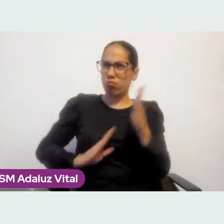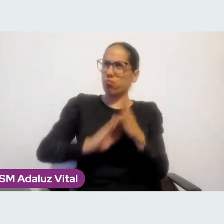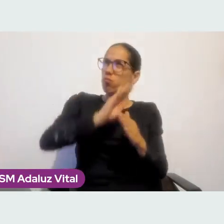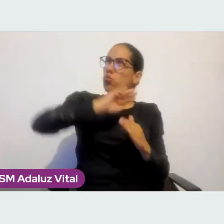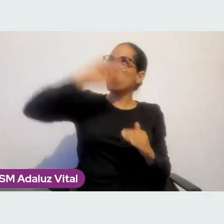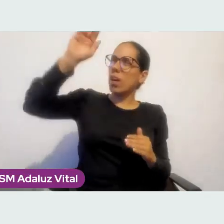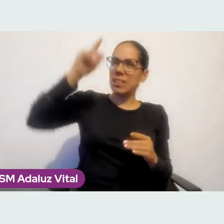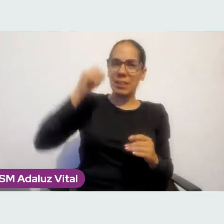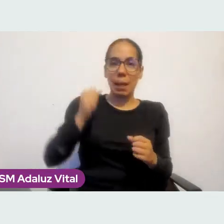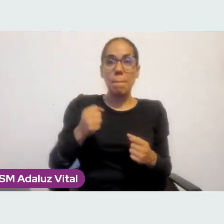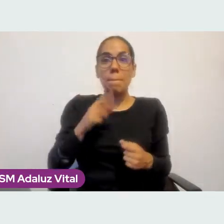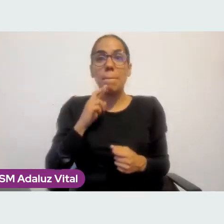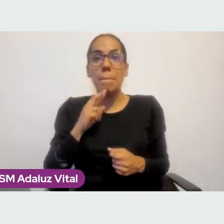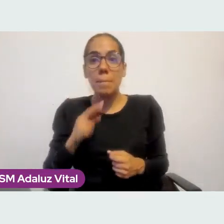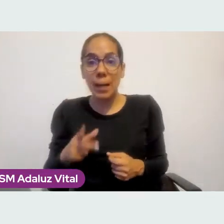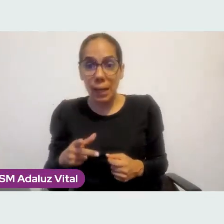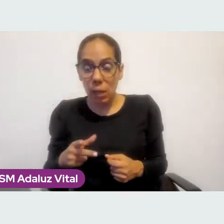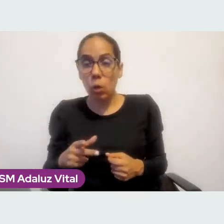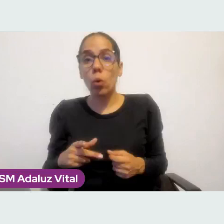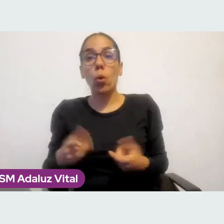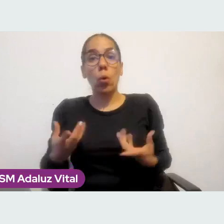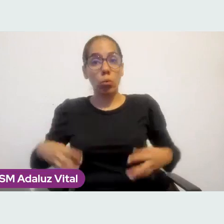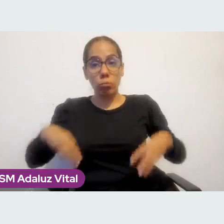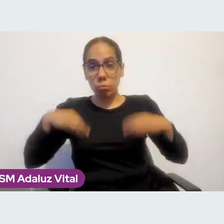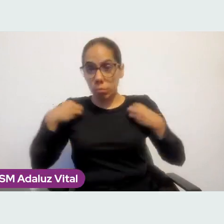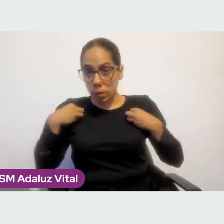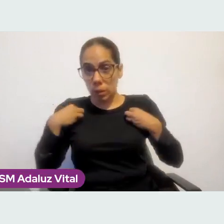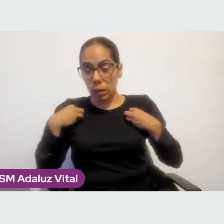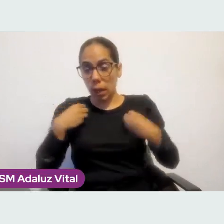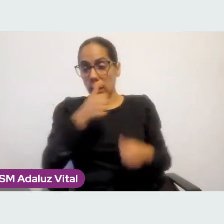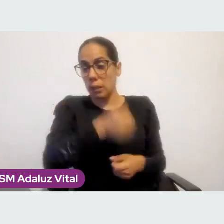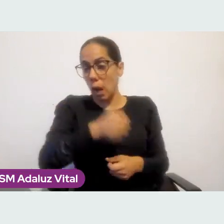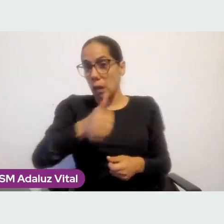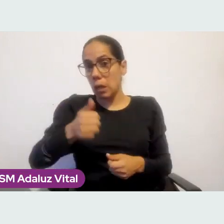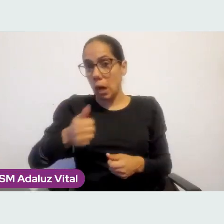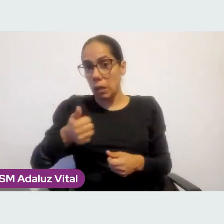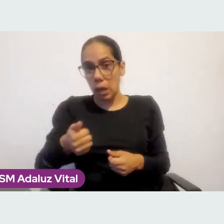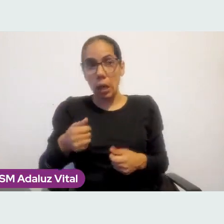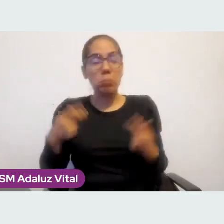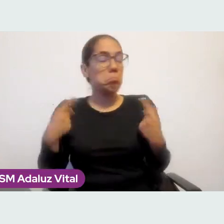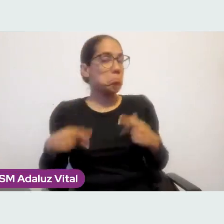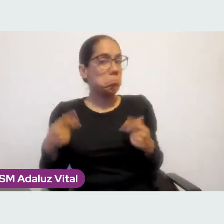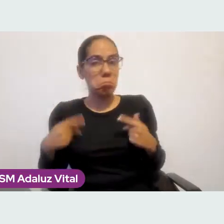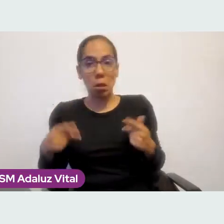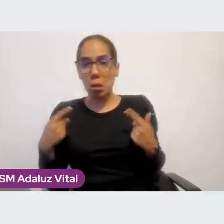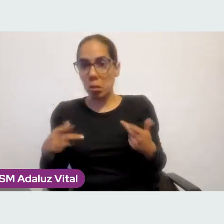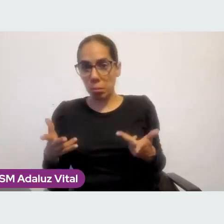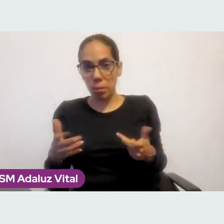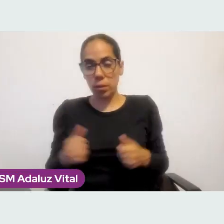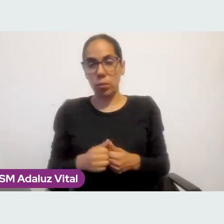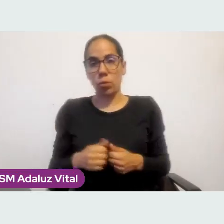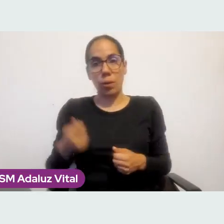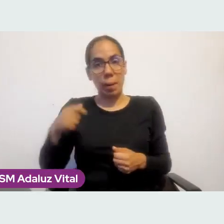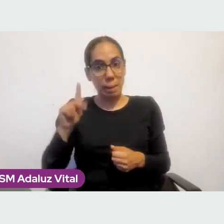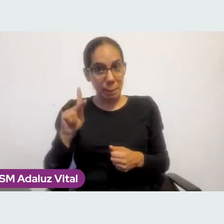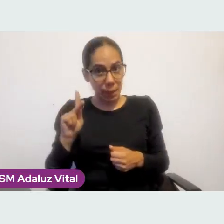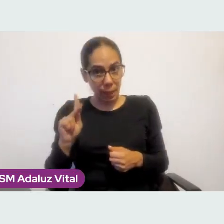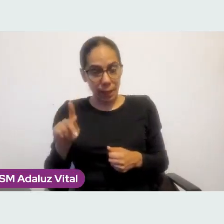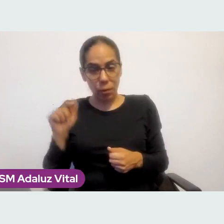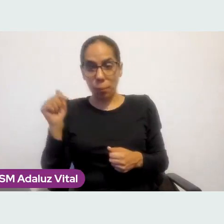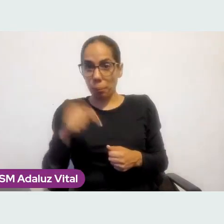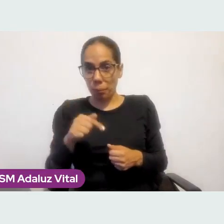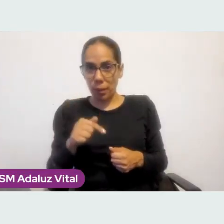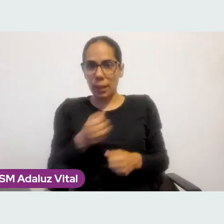atención. Sin embargo, aquí tendríamos que hacer una acotación que la salud mental tiene este aspecto,